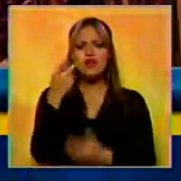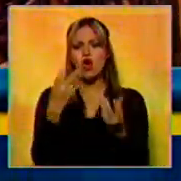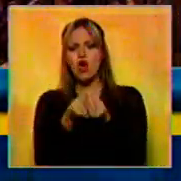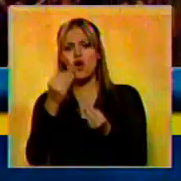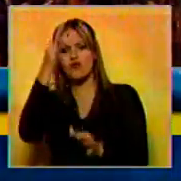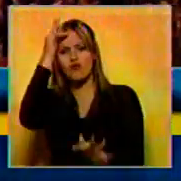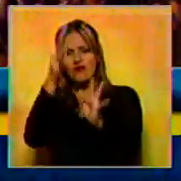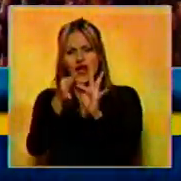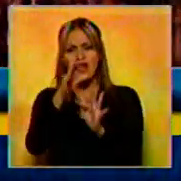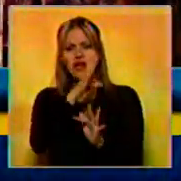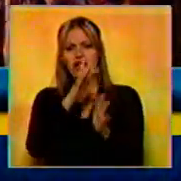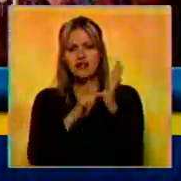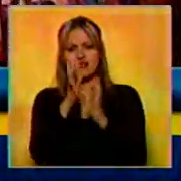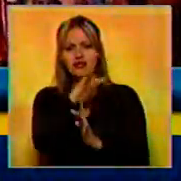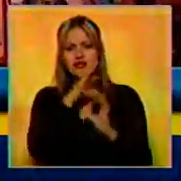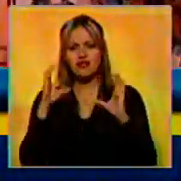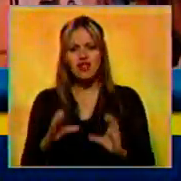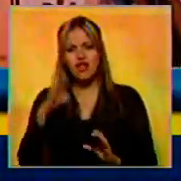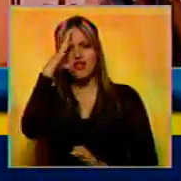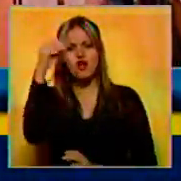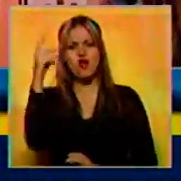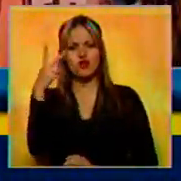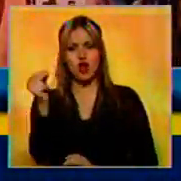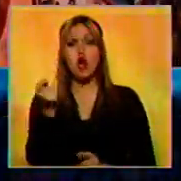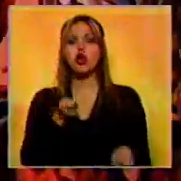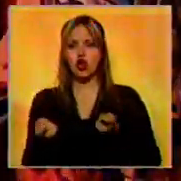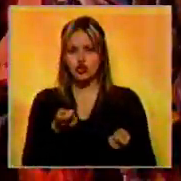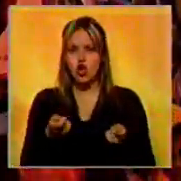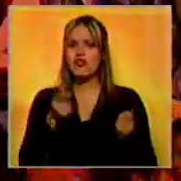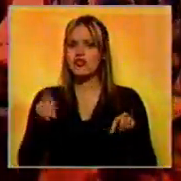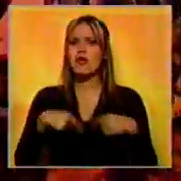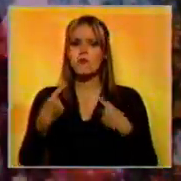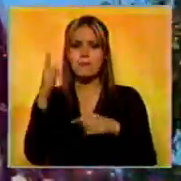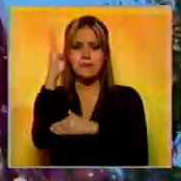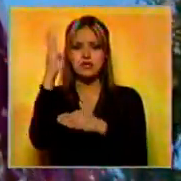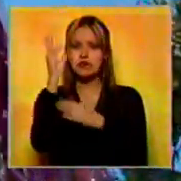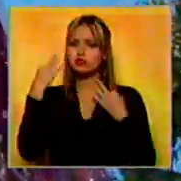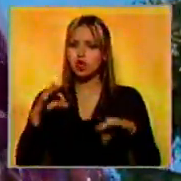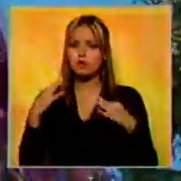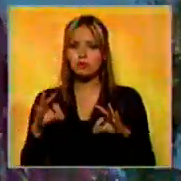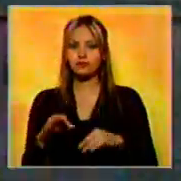con la fe cristiana. La situación fue controlada y la misa se celebró tal y como estaba previsto.